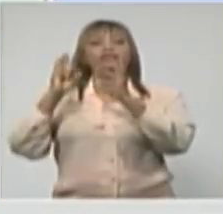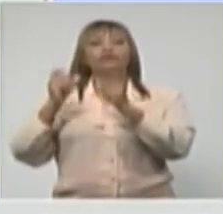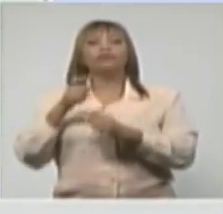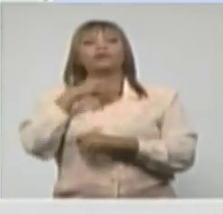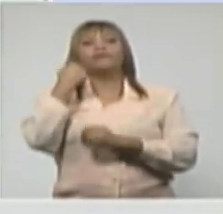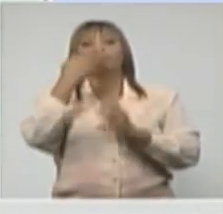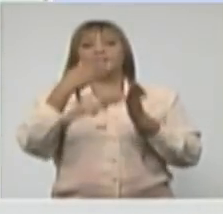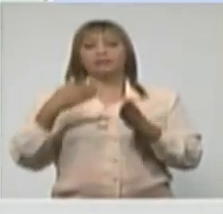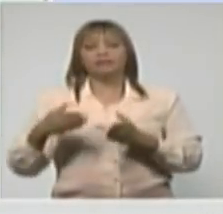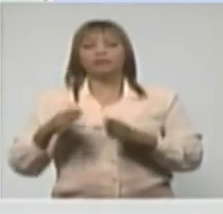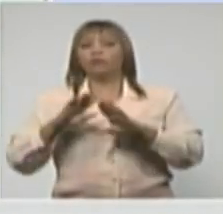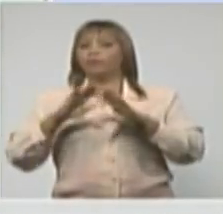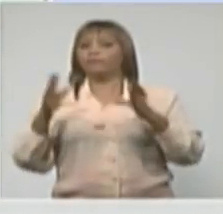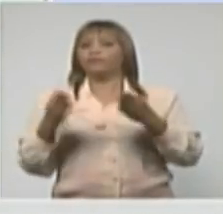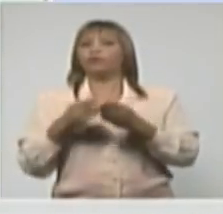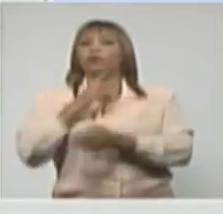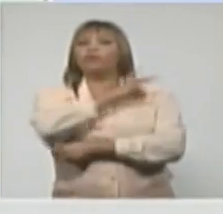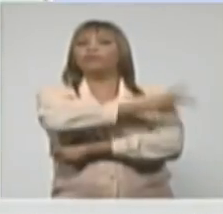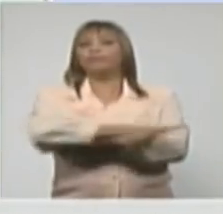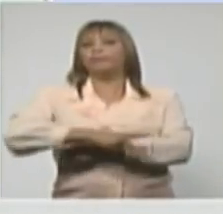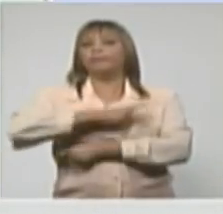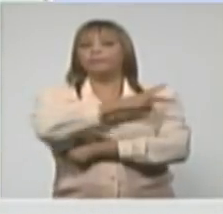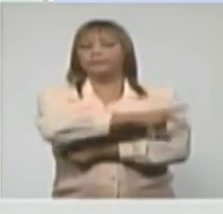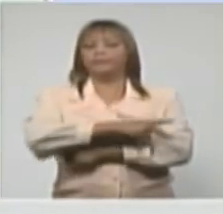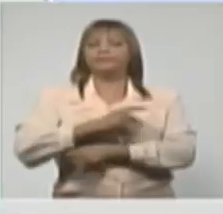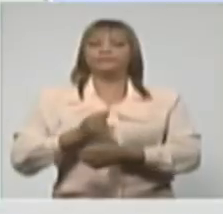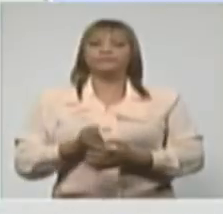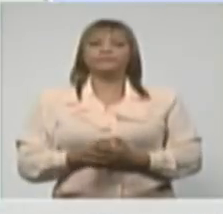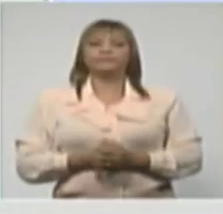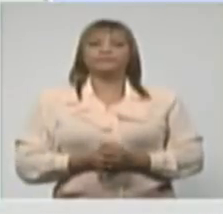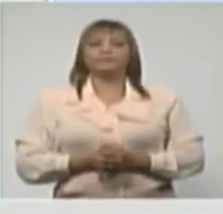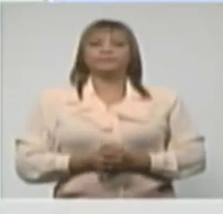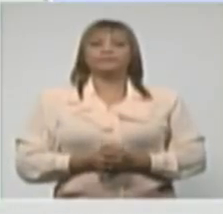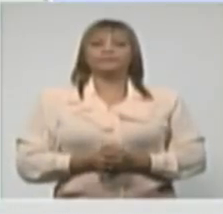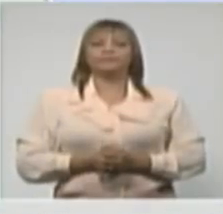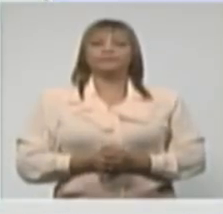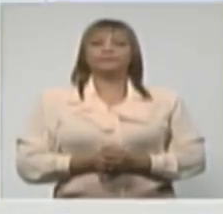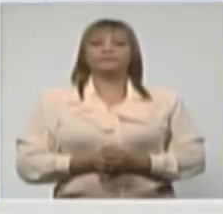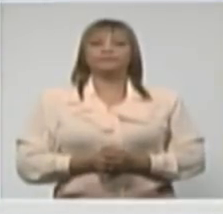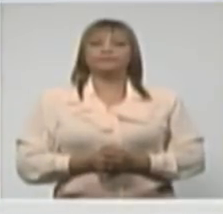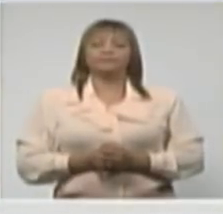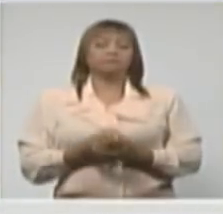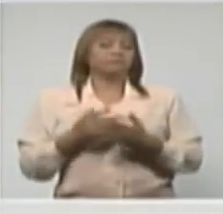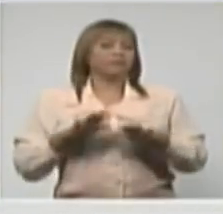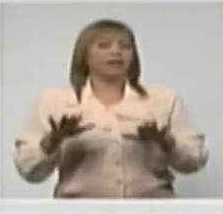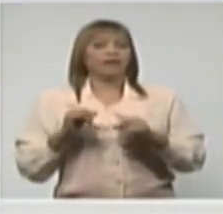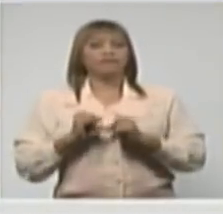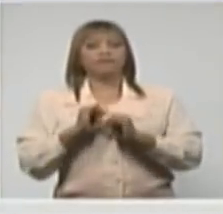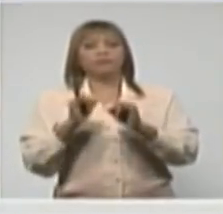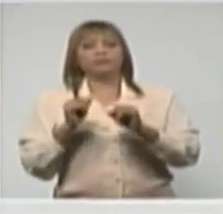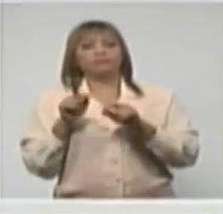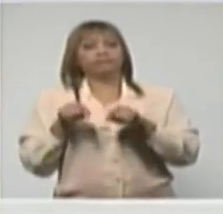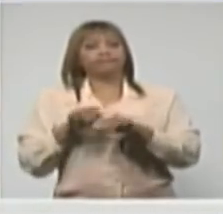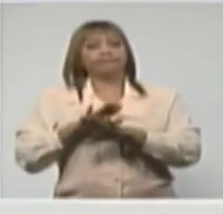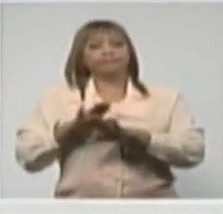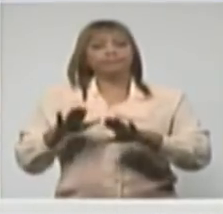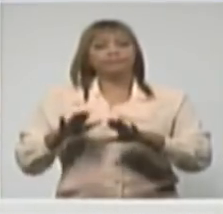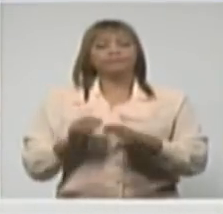ocurrido en nuestra región. Hasta aquí nuestra información,